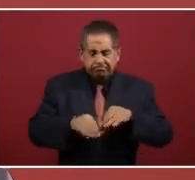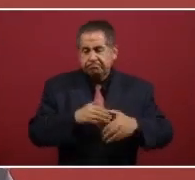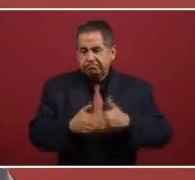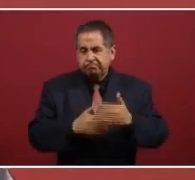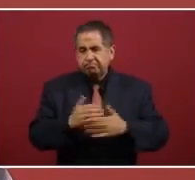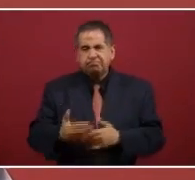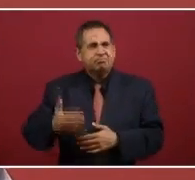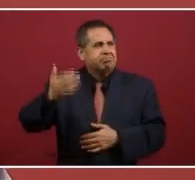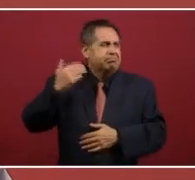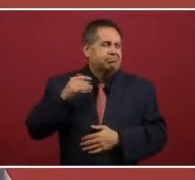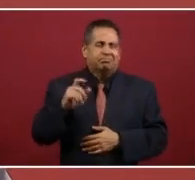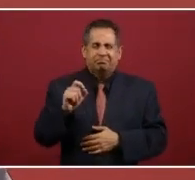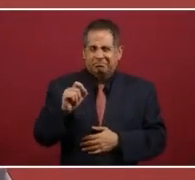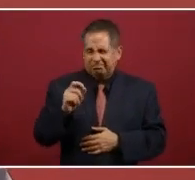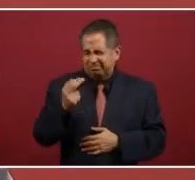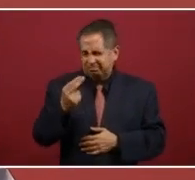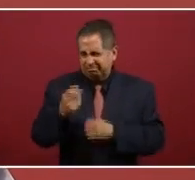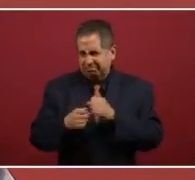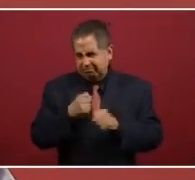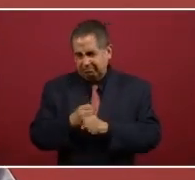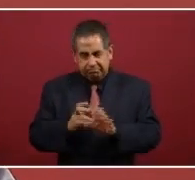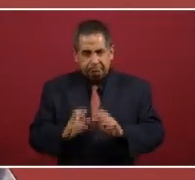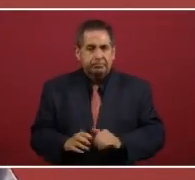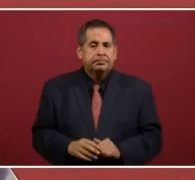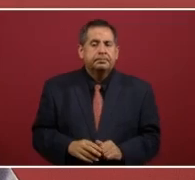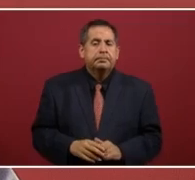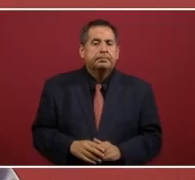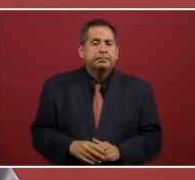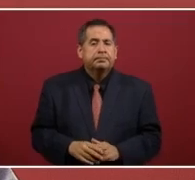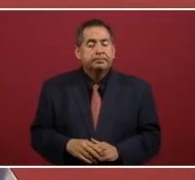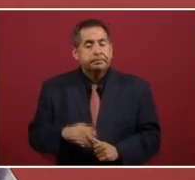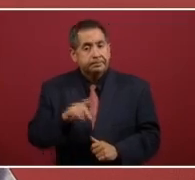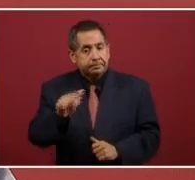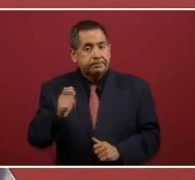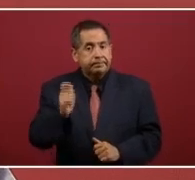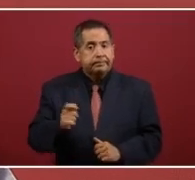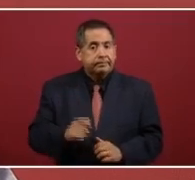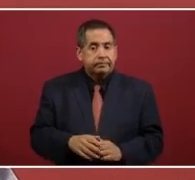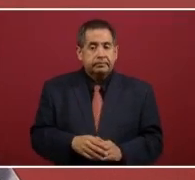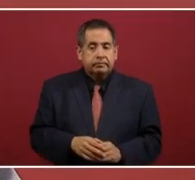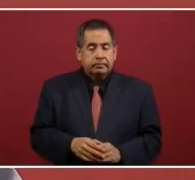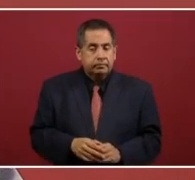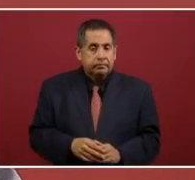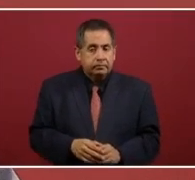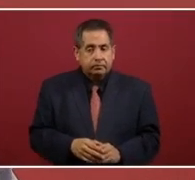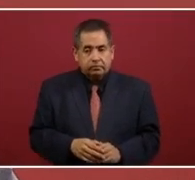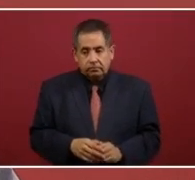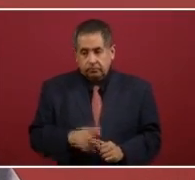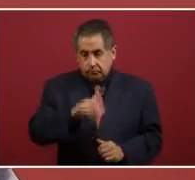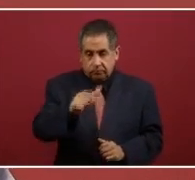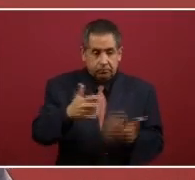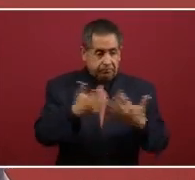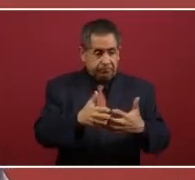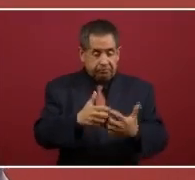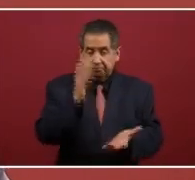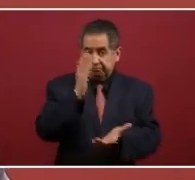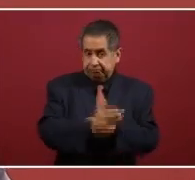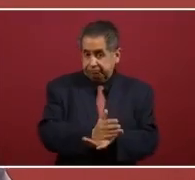hace 20 años, 25 años, y luego se paró la